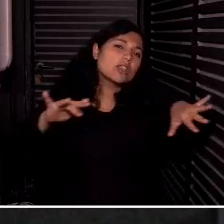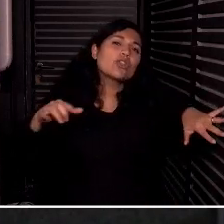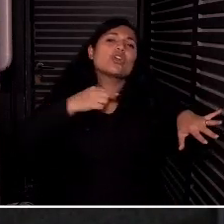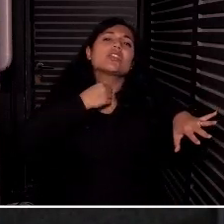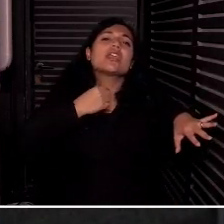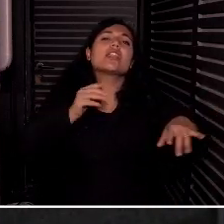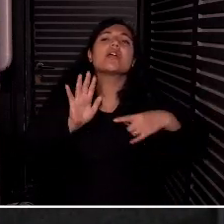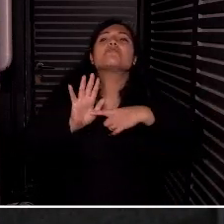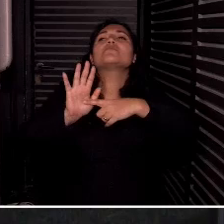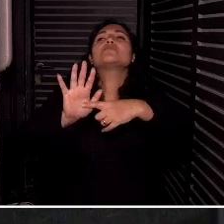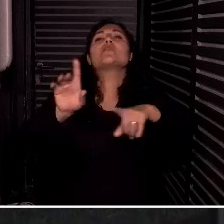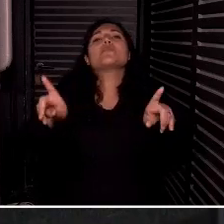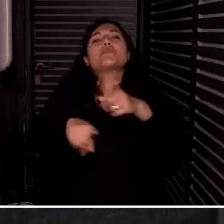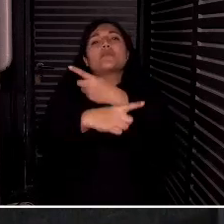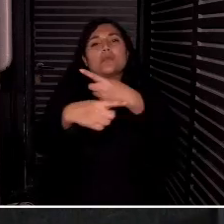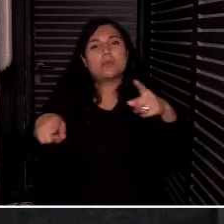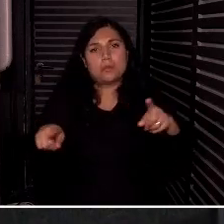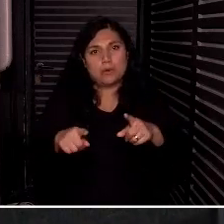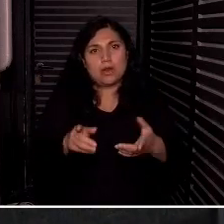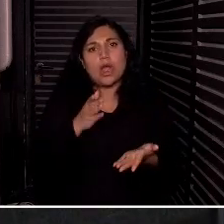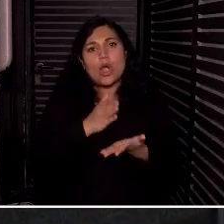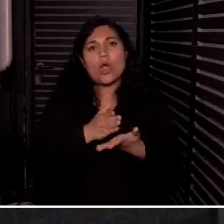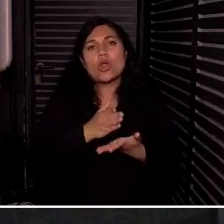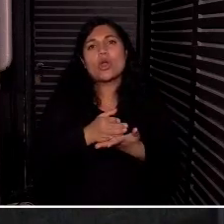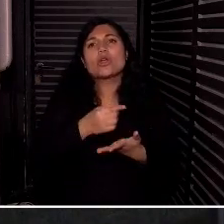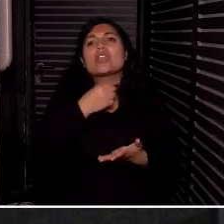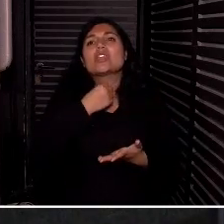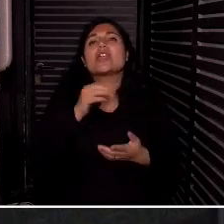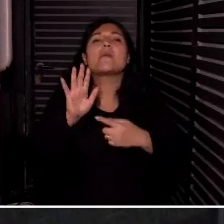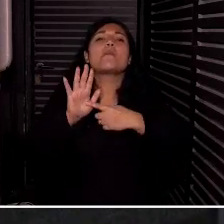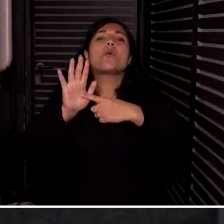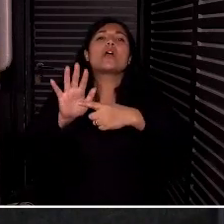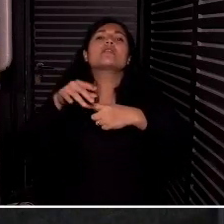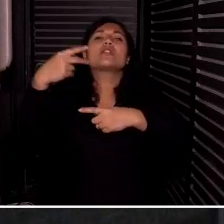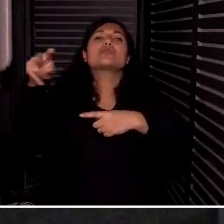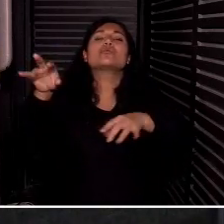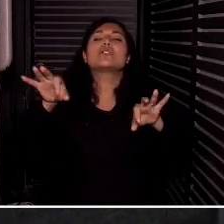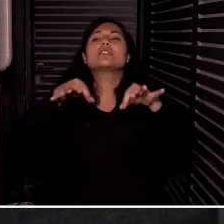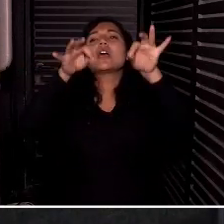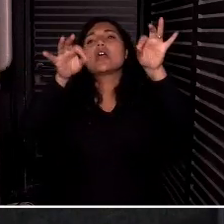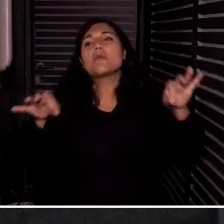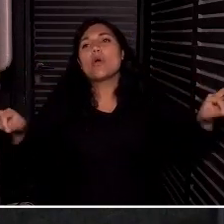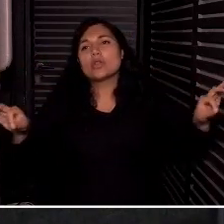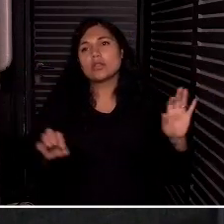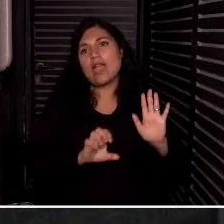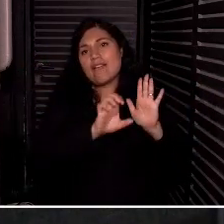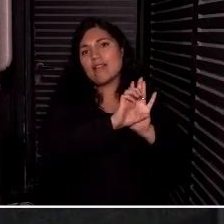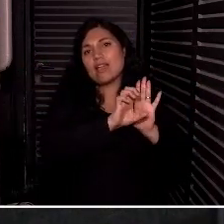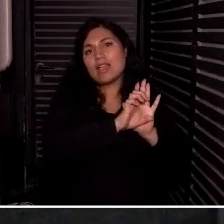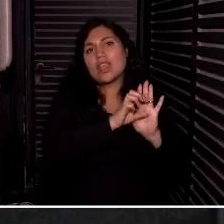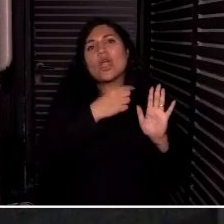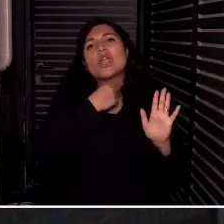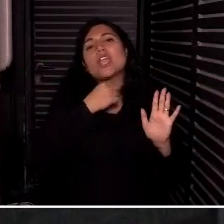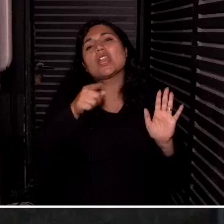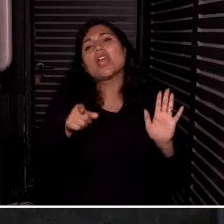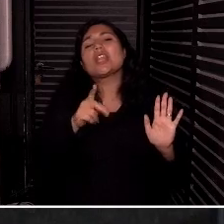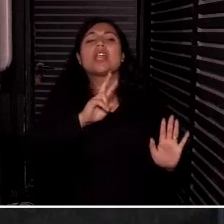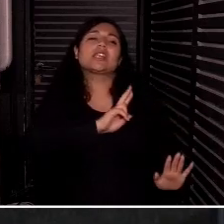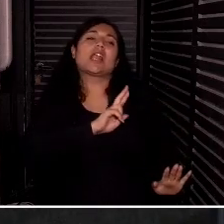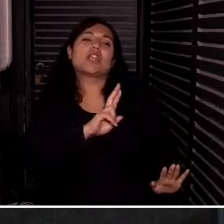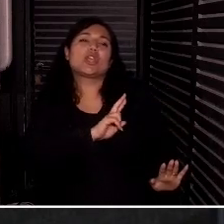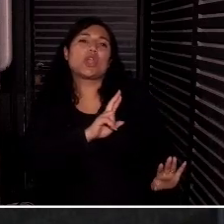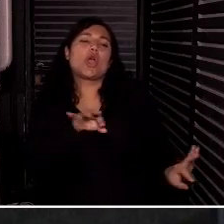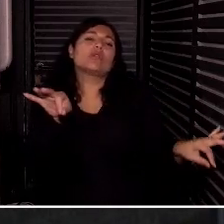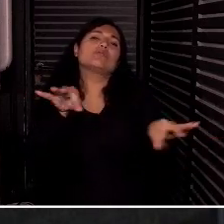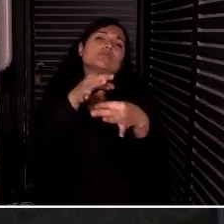eh los colegios que transmitem sus cerimonias el los evangélicos que transmitamos el TR evangélico y los católicos